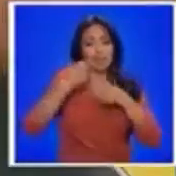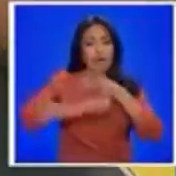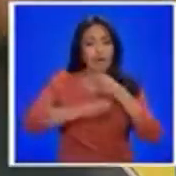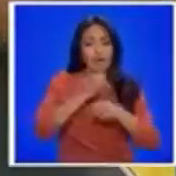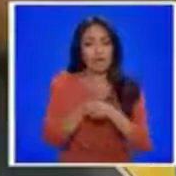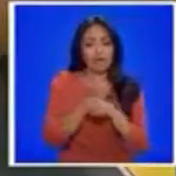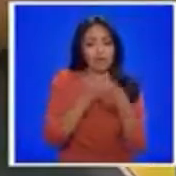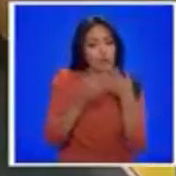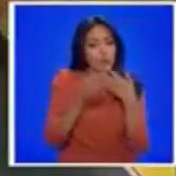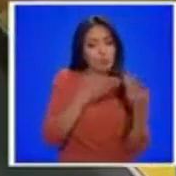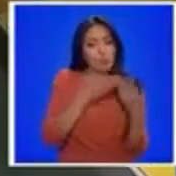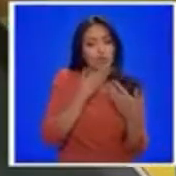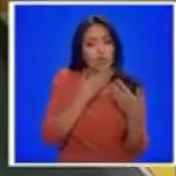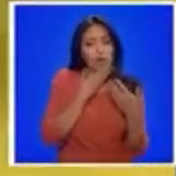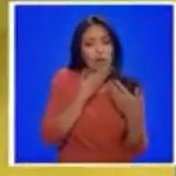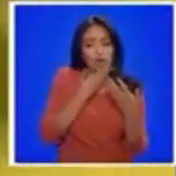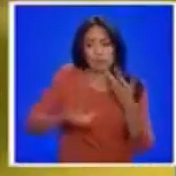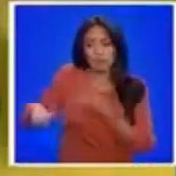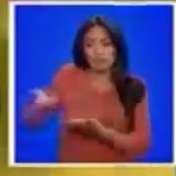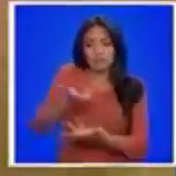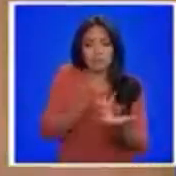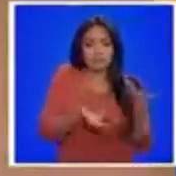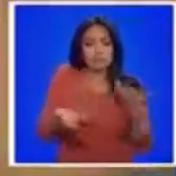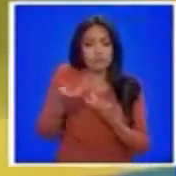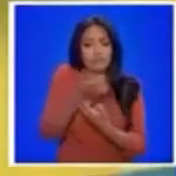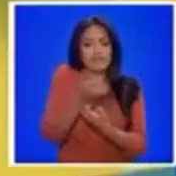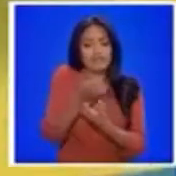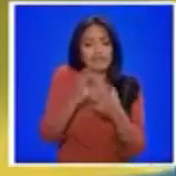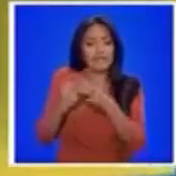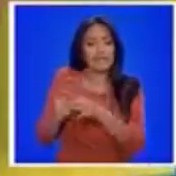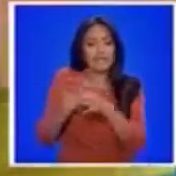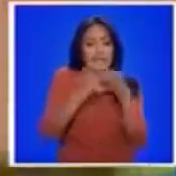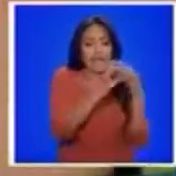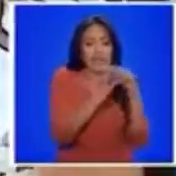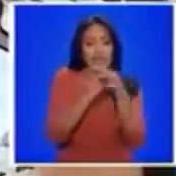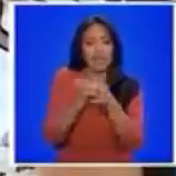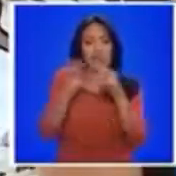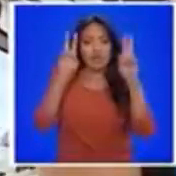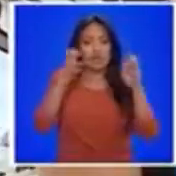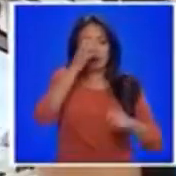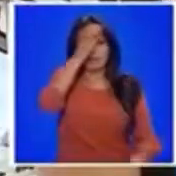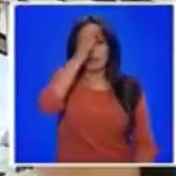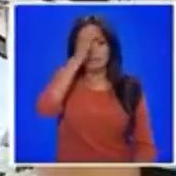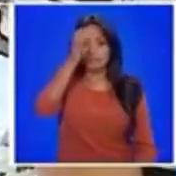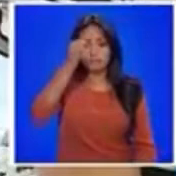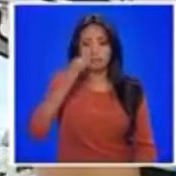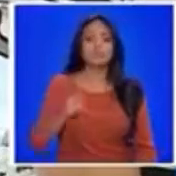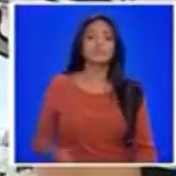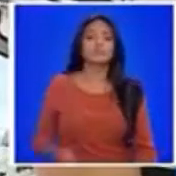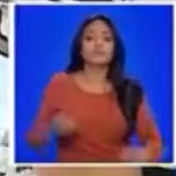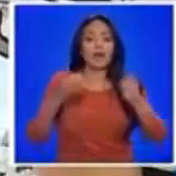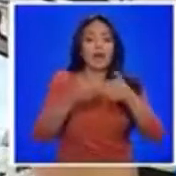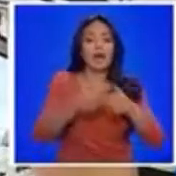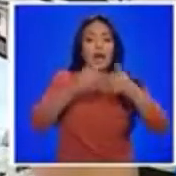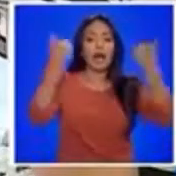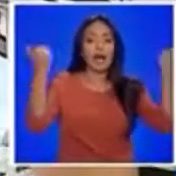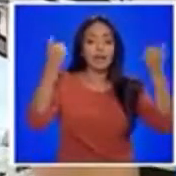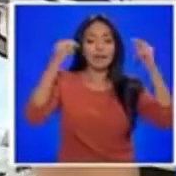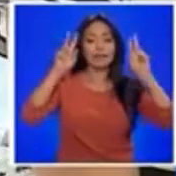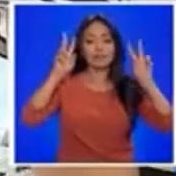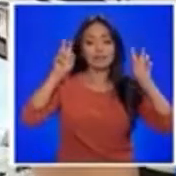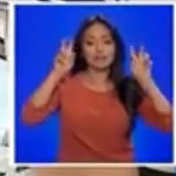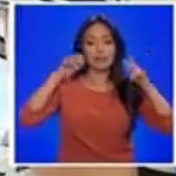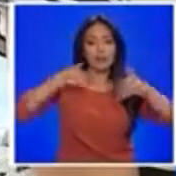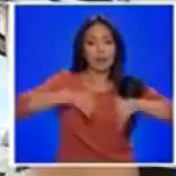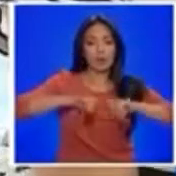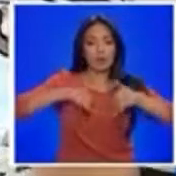No limitan la forma de interactuar con ellos y se relacionan con la cultura. Abre más el campo de